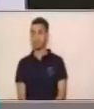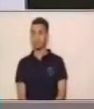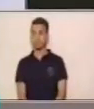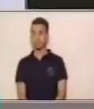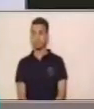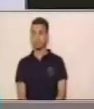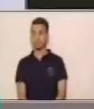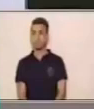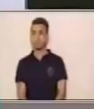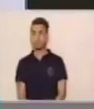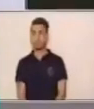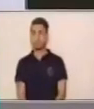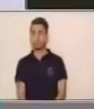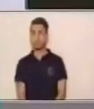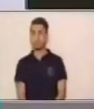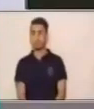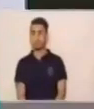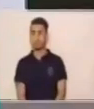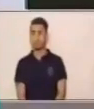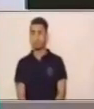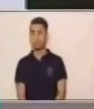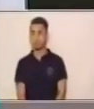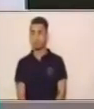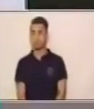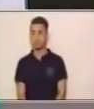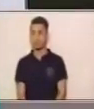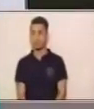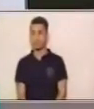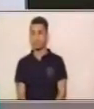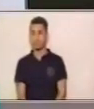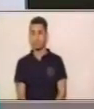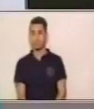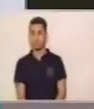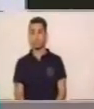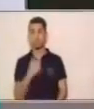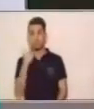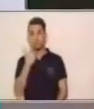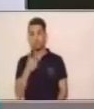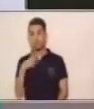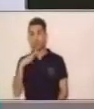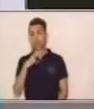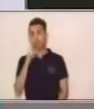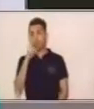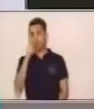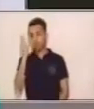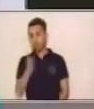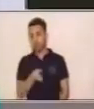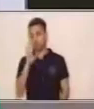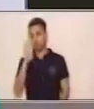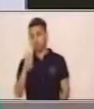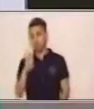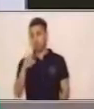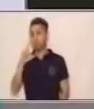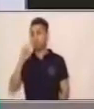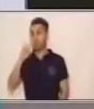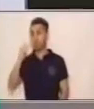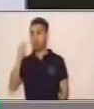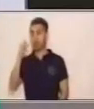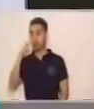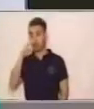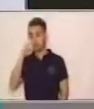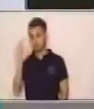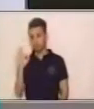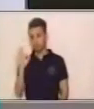cuatro partes. Entonces, vamos a iniciar con un cuarto, ¿sí? Tenemos acá